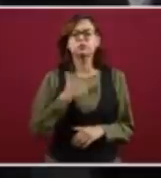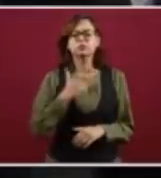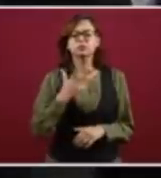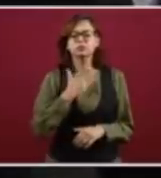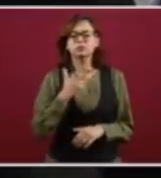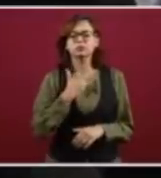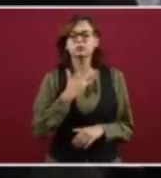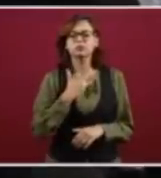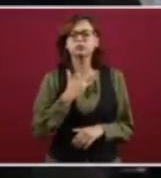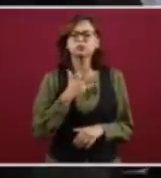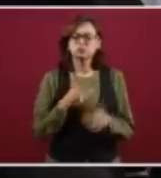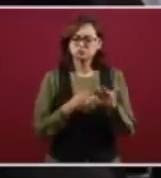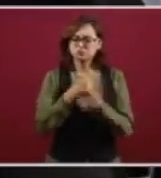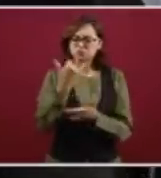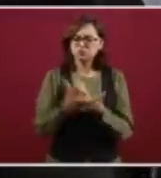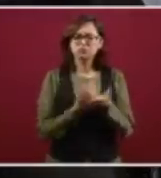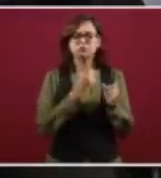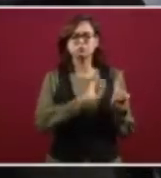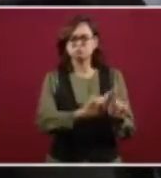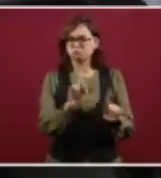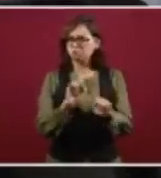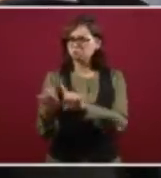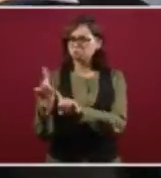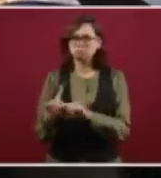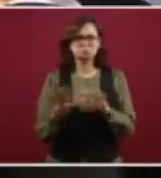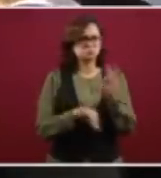terminados proyectos